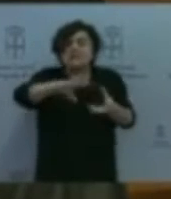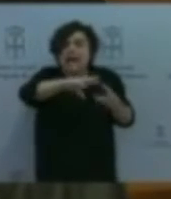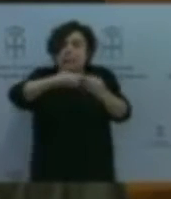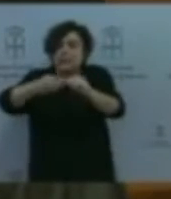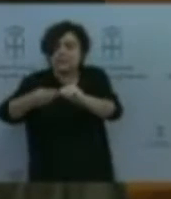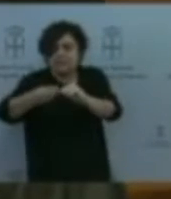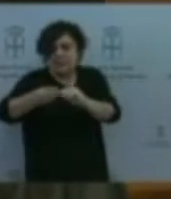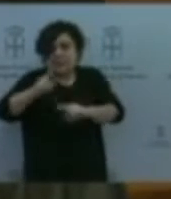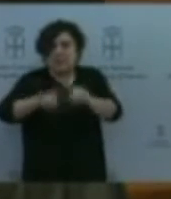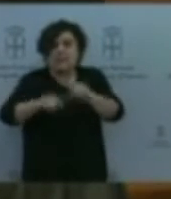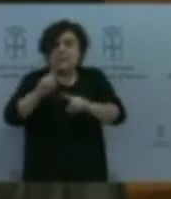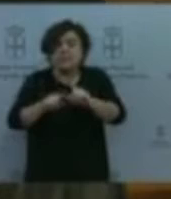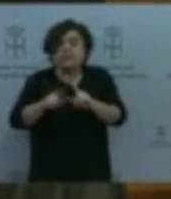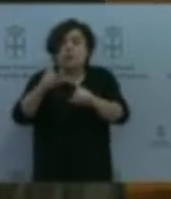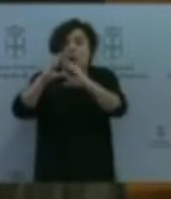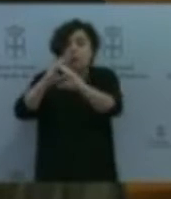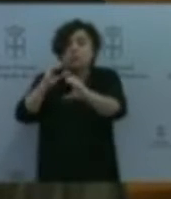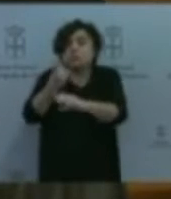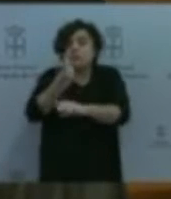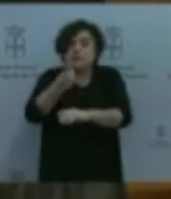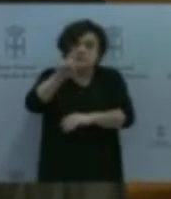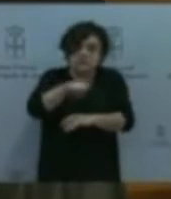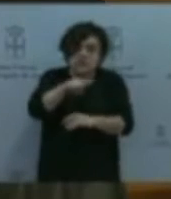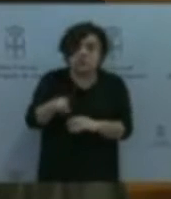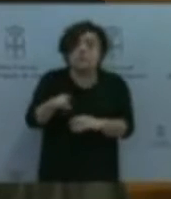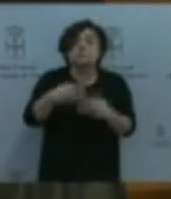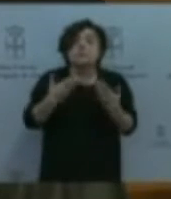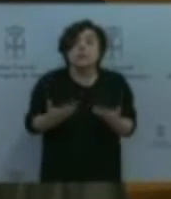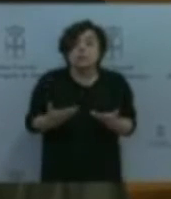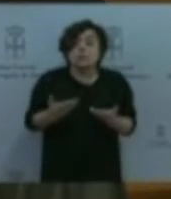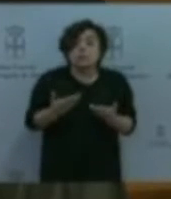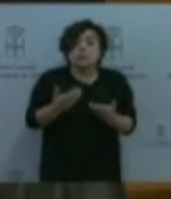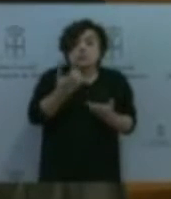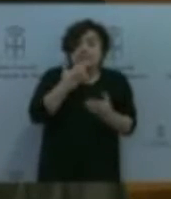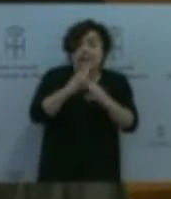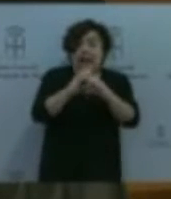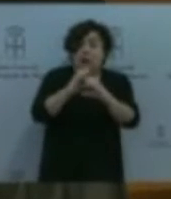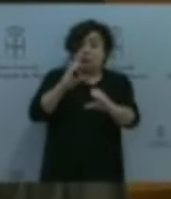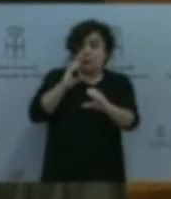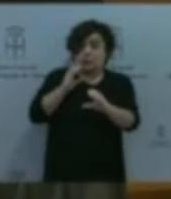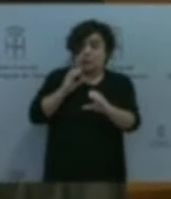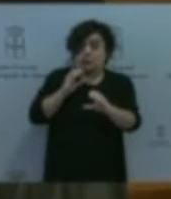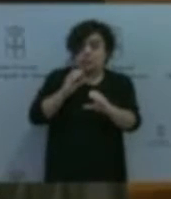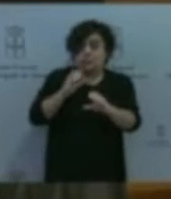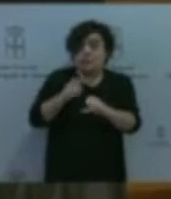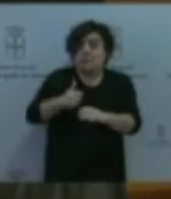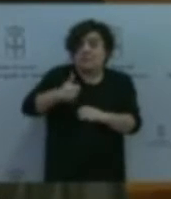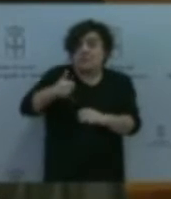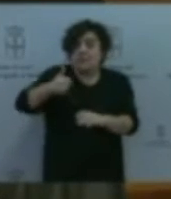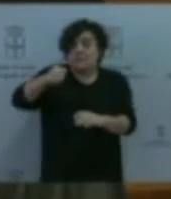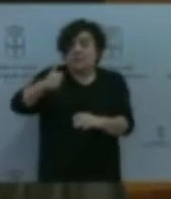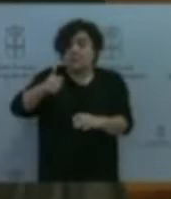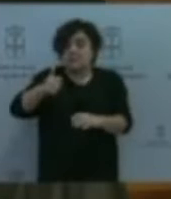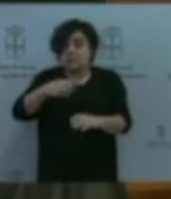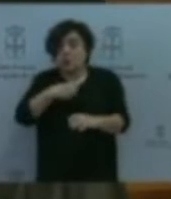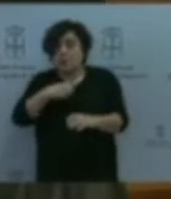semana. Una mayor reposición de servicios sin seguir este método de estudio de la demanda incrementaría el coste para la Administración del Principado de Asturias de una